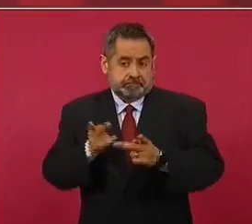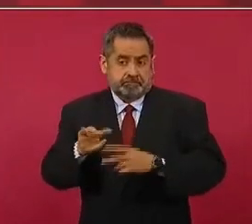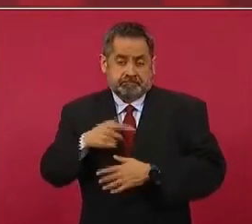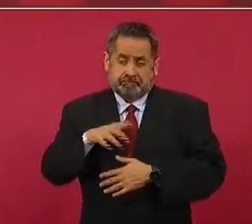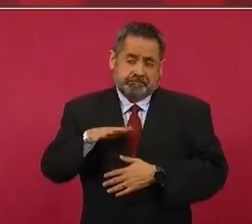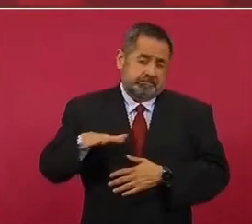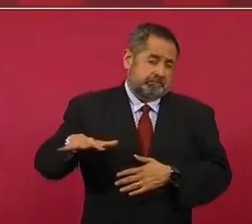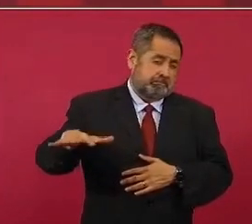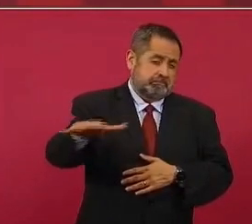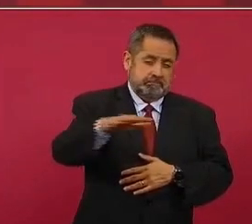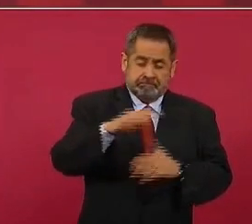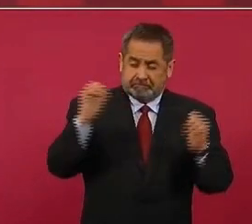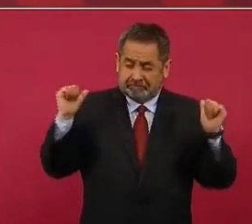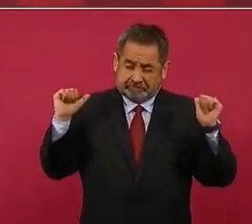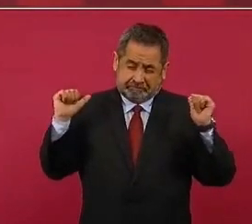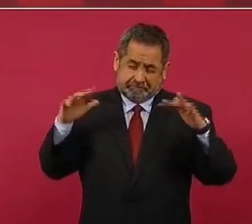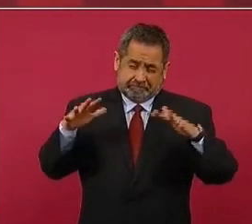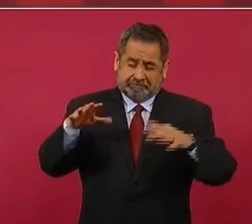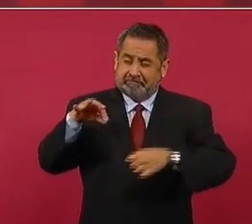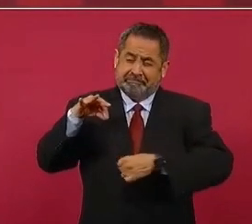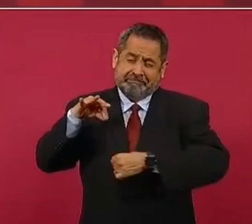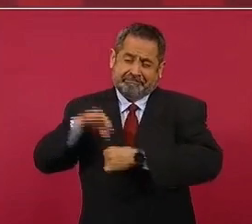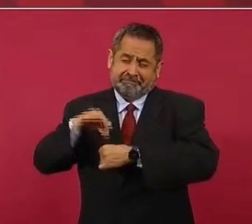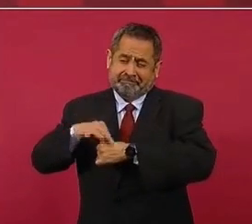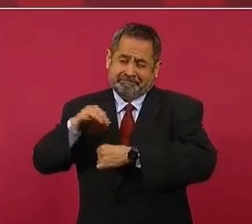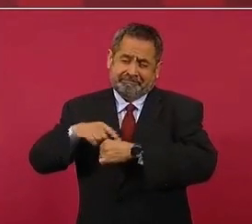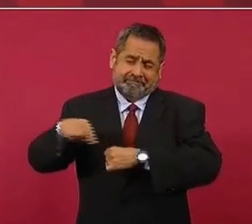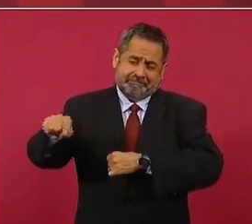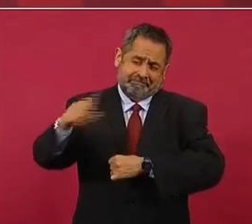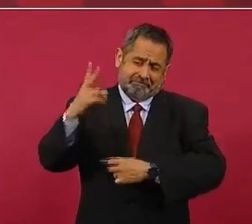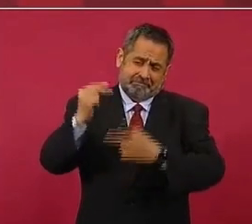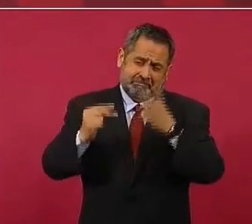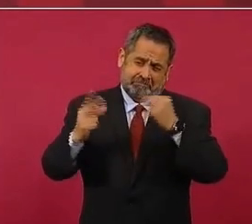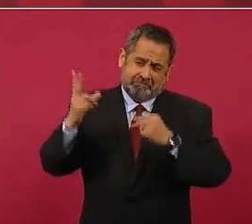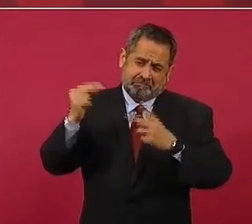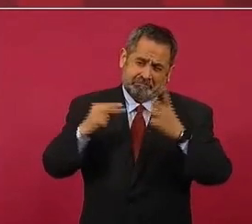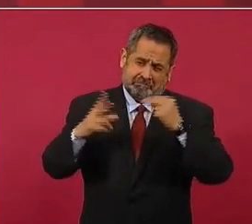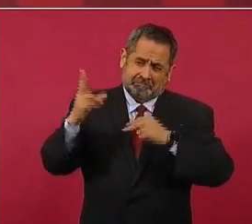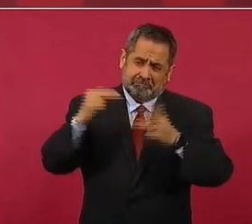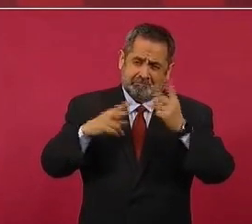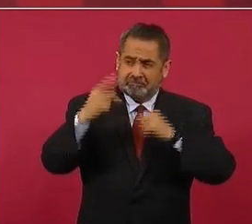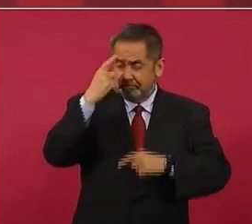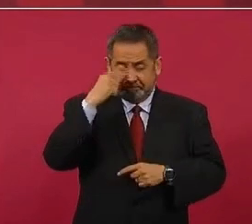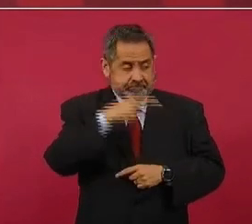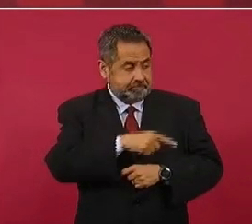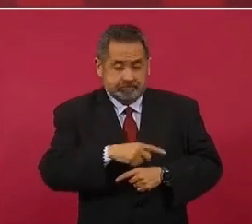y el Congreso votó porque no se aceptara al señor.